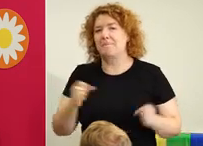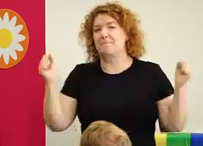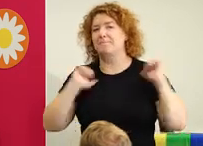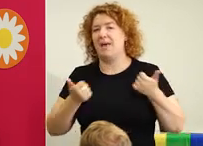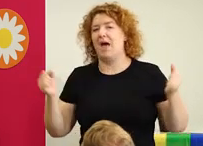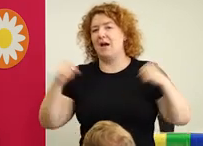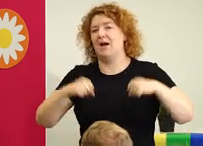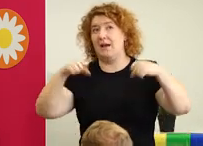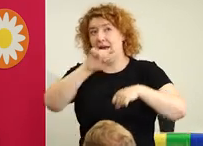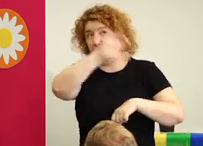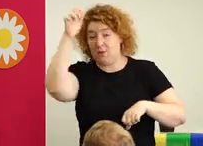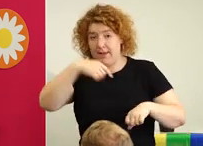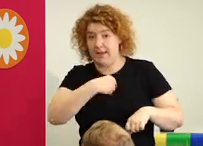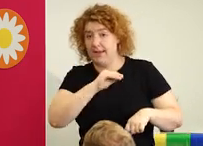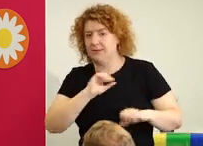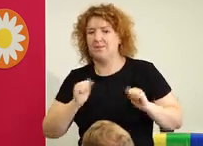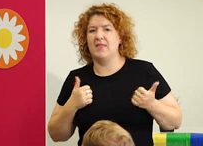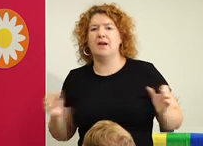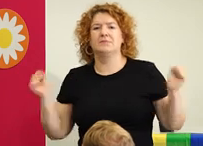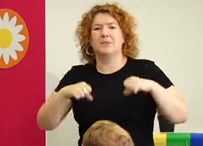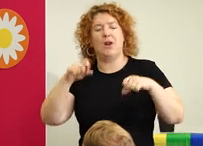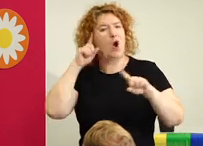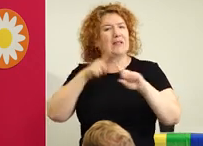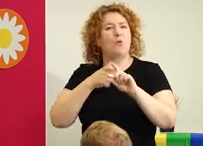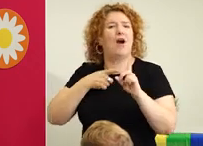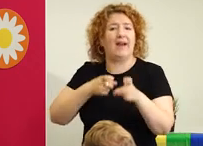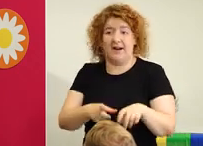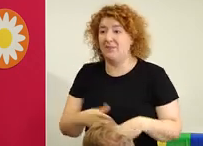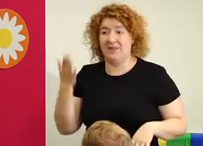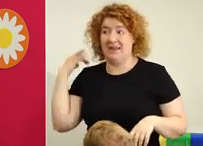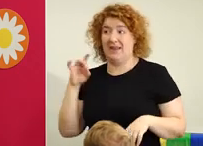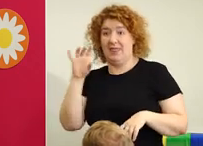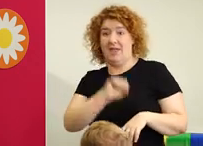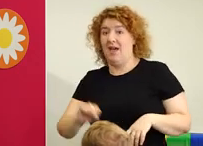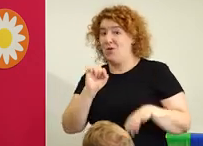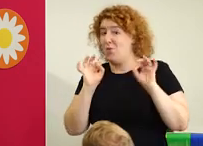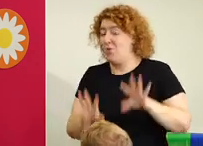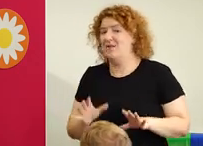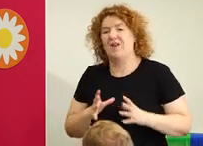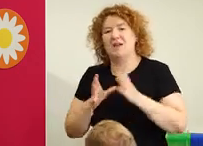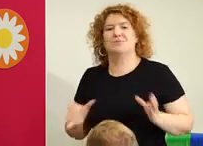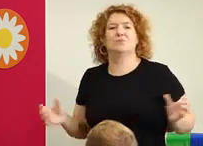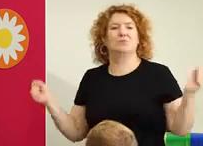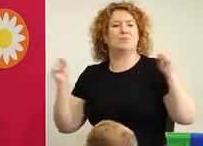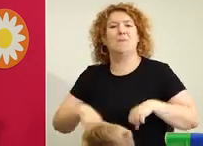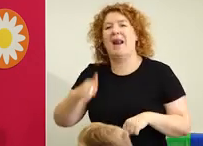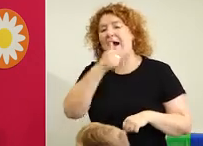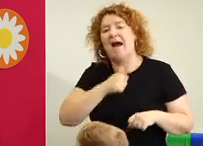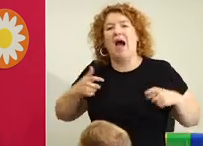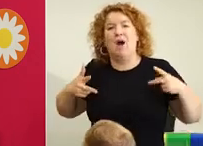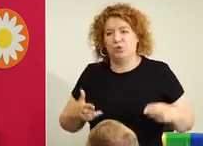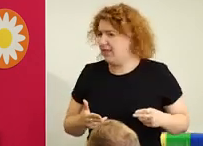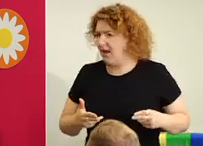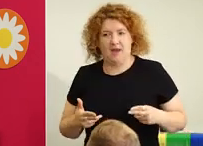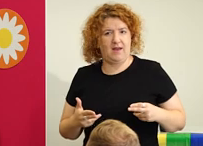todo en Europa y en España, en una gran coalición de la guerra, igual que hace 15 años pactaron una gran coalición de austeridad que nos